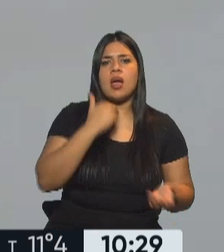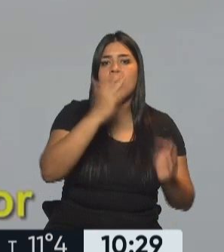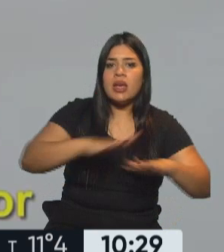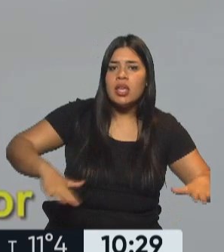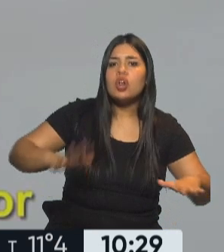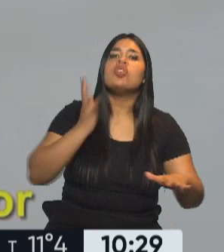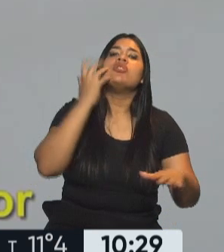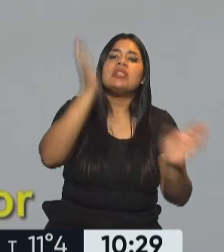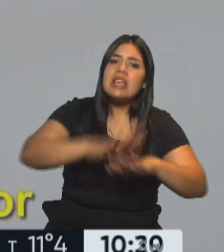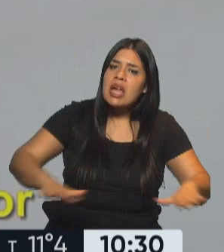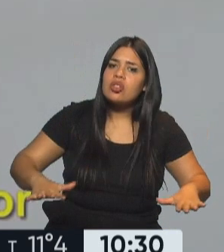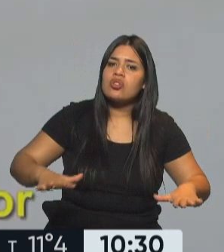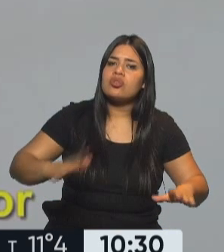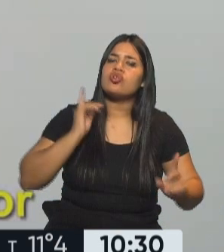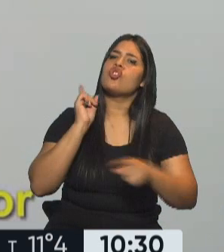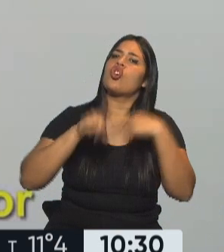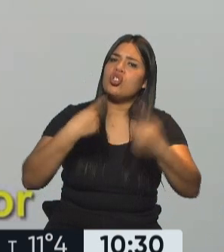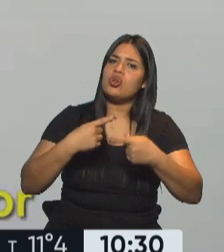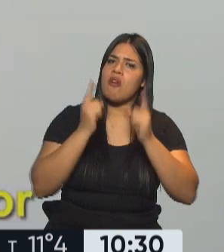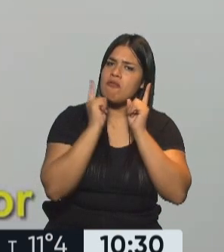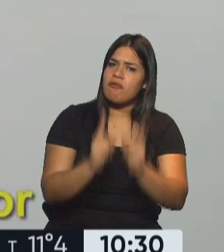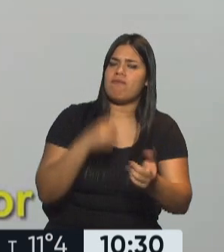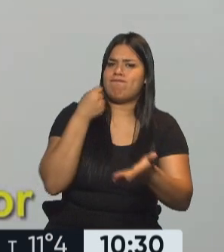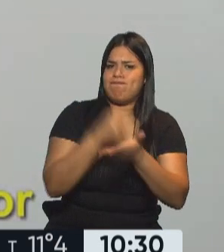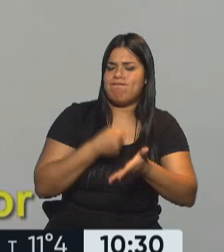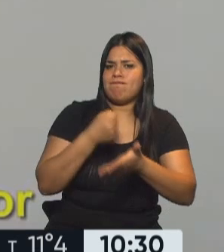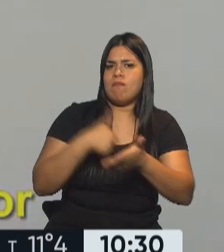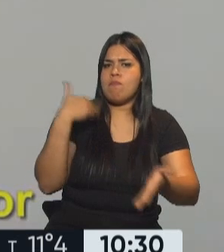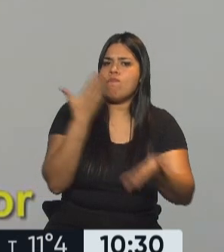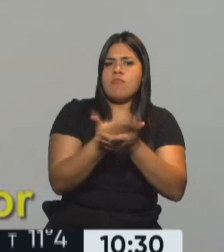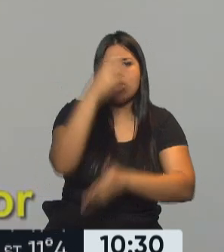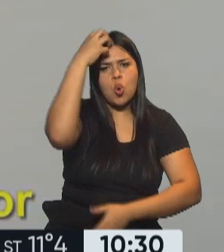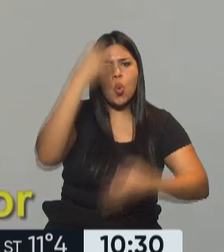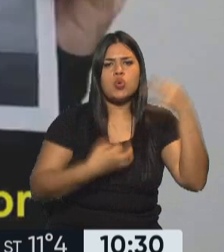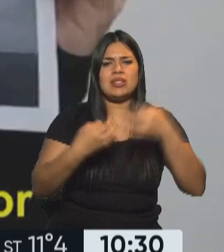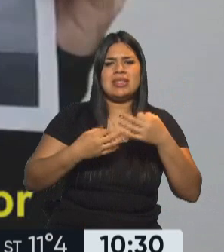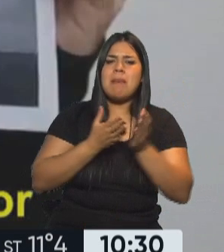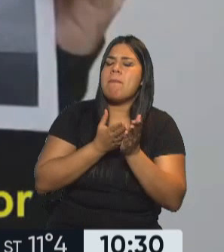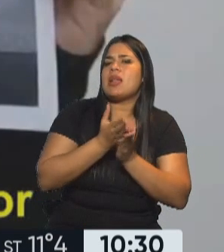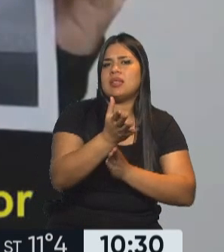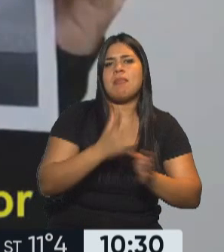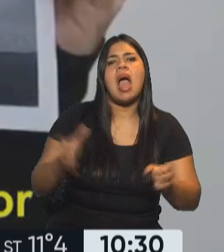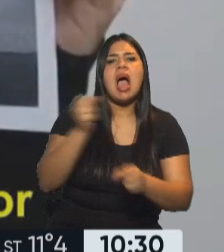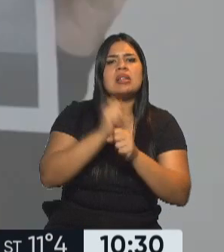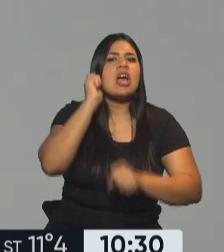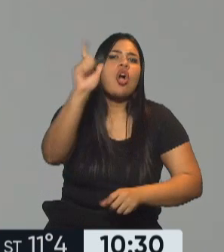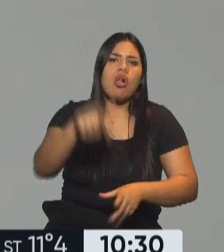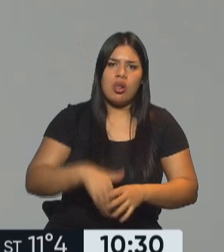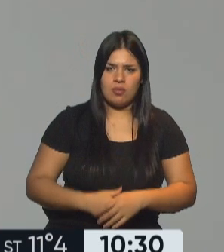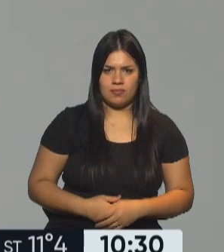nietos, seguimos y seguiremos pidiendo justicia por toda la vida hasta que se logre tener